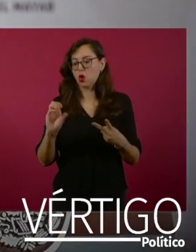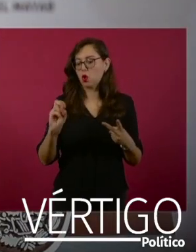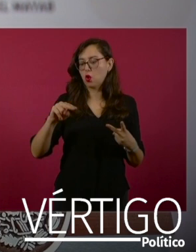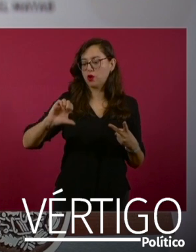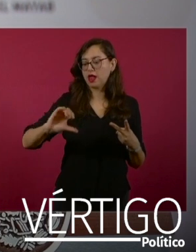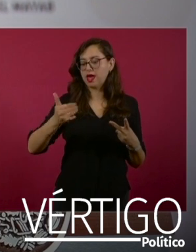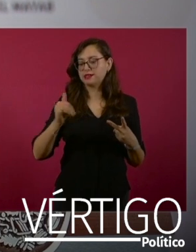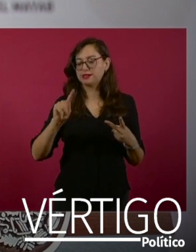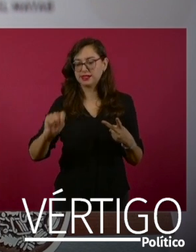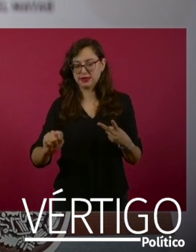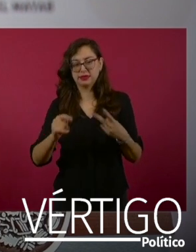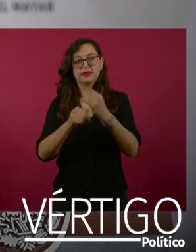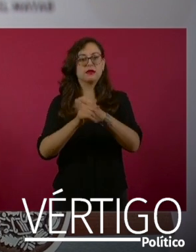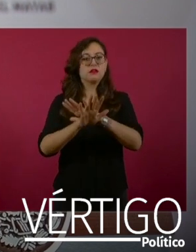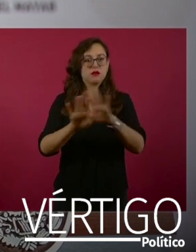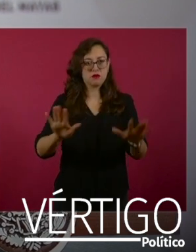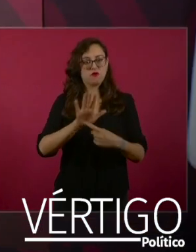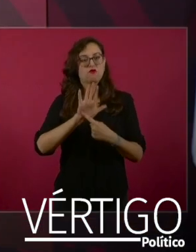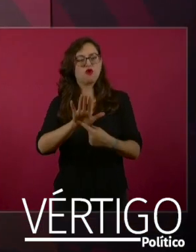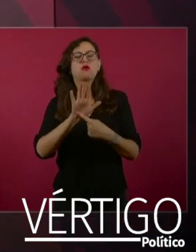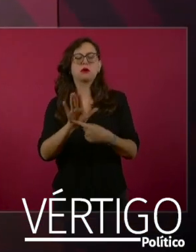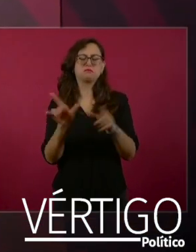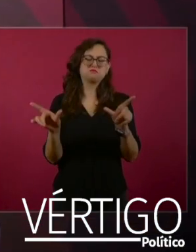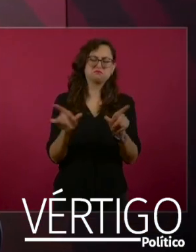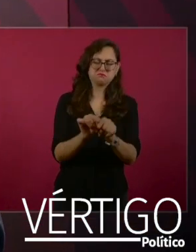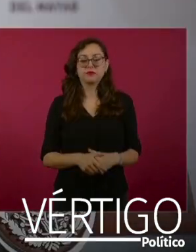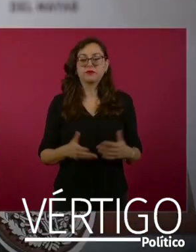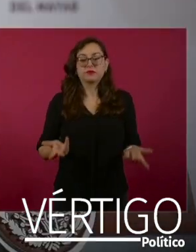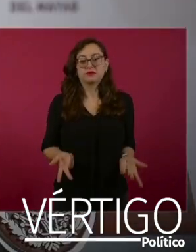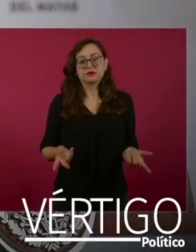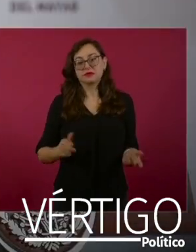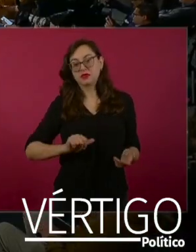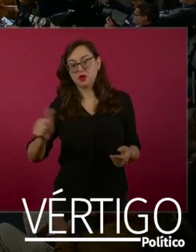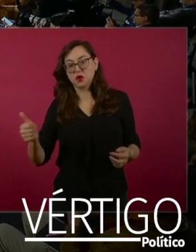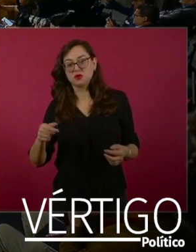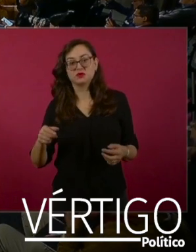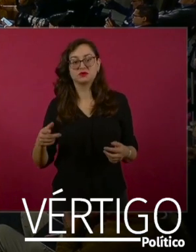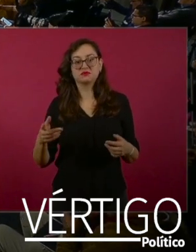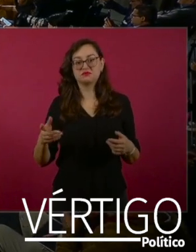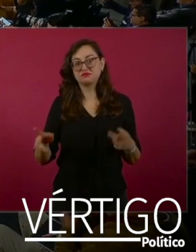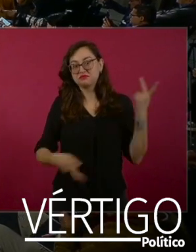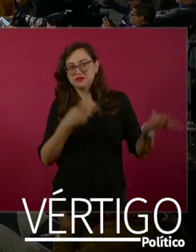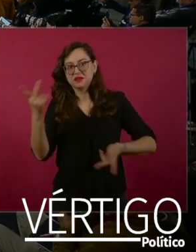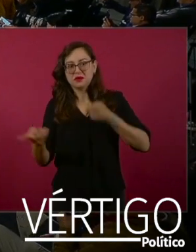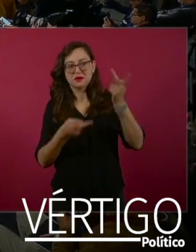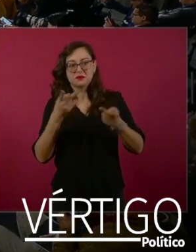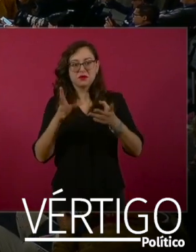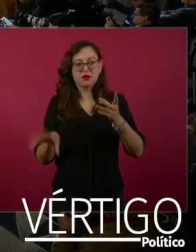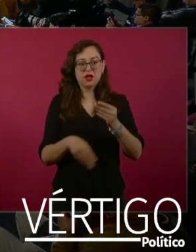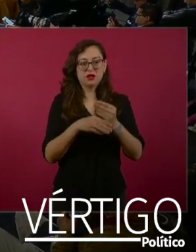poder legislativo y ahora se busca el control absoluto del poder judicial. No se construyó ciudadanía y los